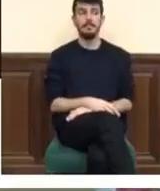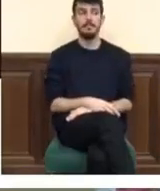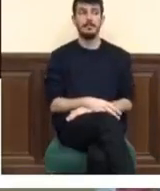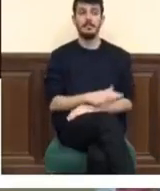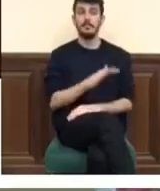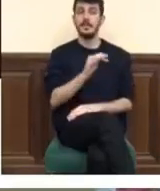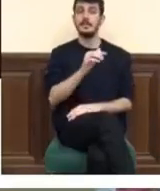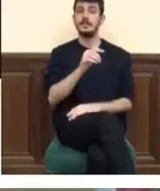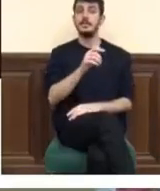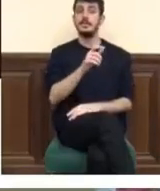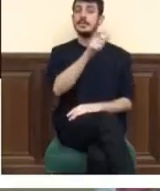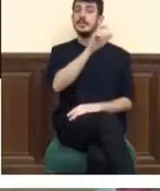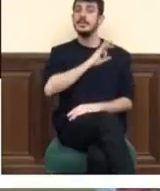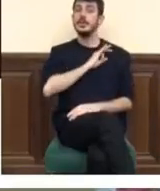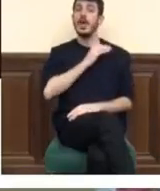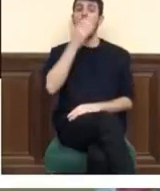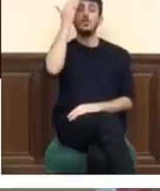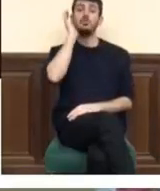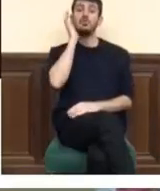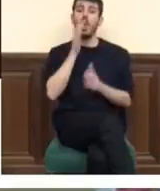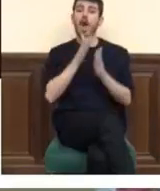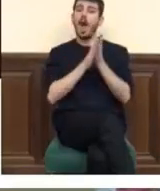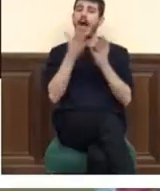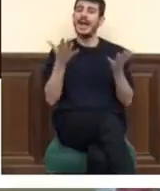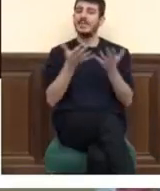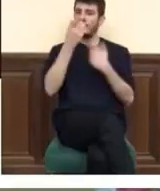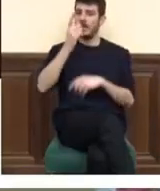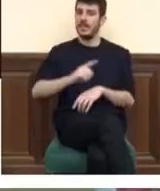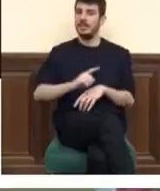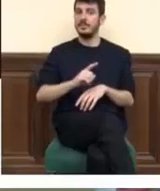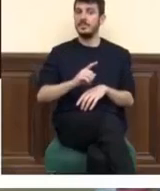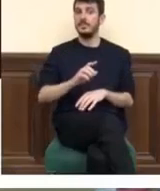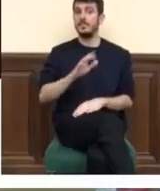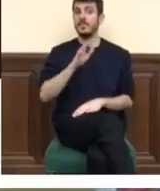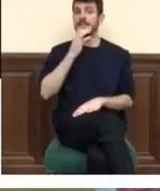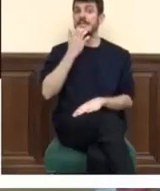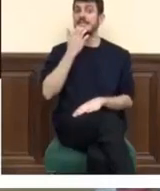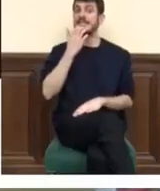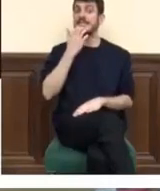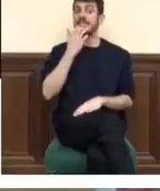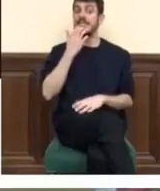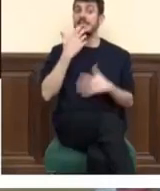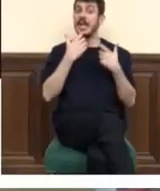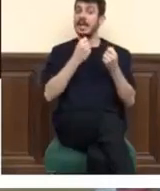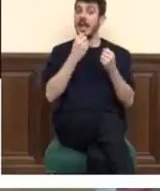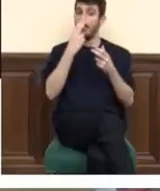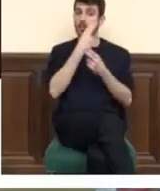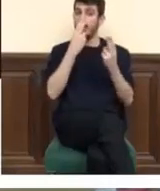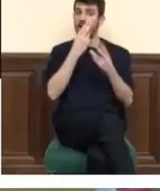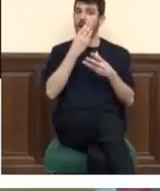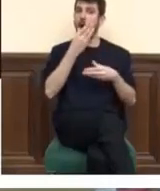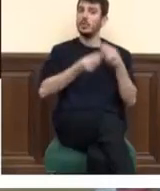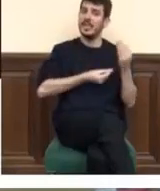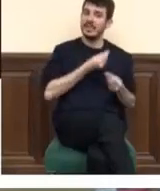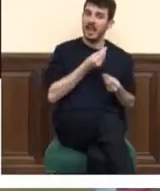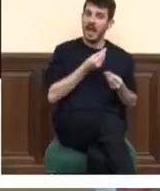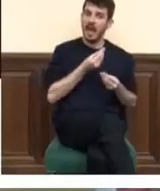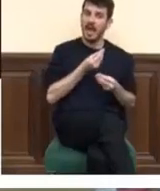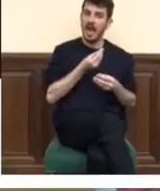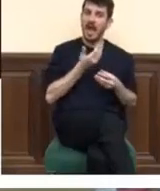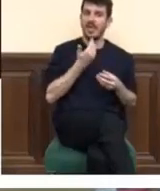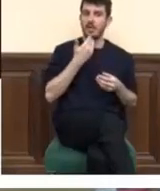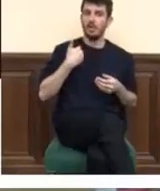y animo a la señora Ayuso a que si utiliza la sanidad pública, no lo haga como presidenta